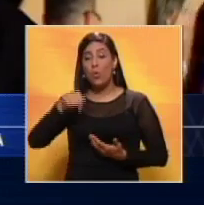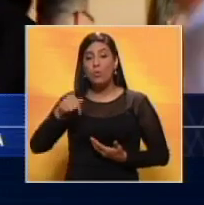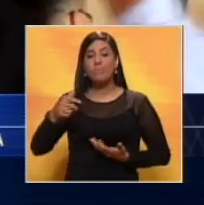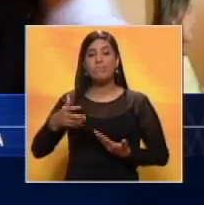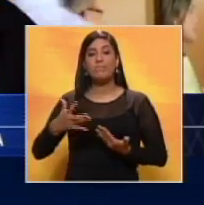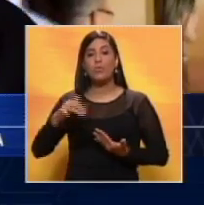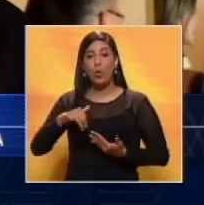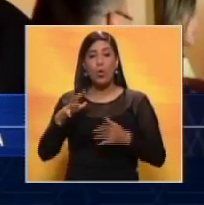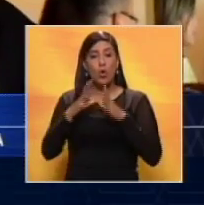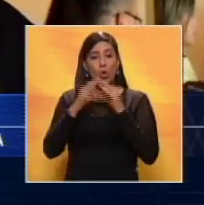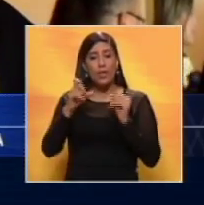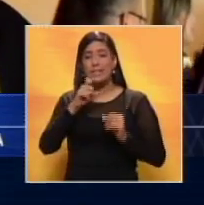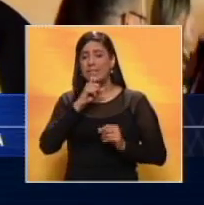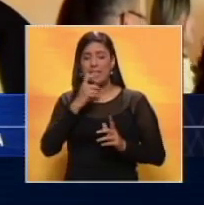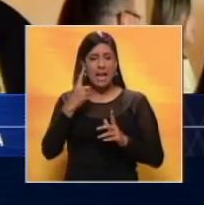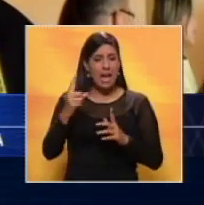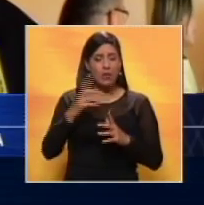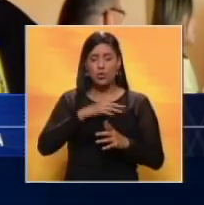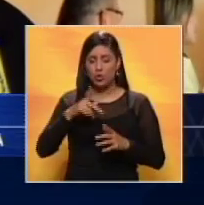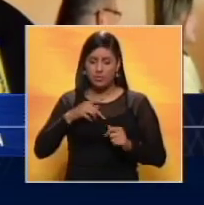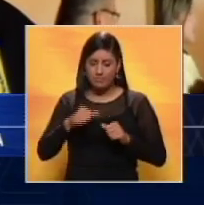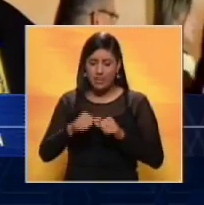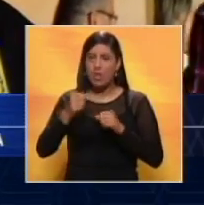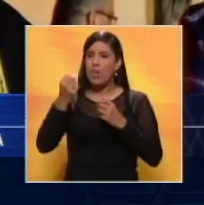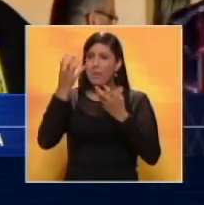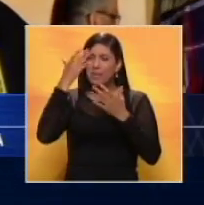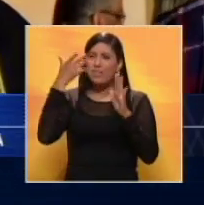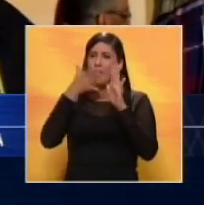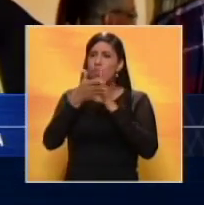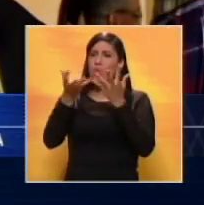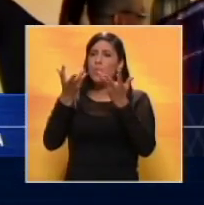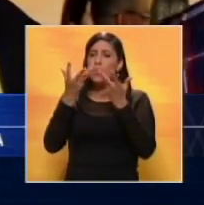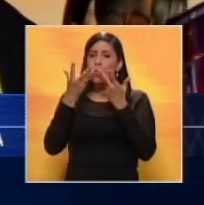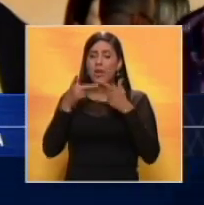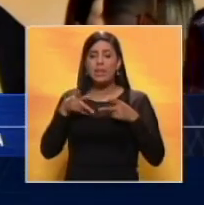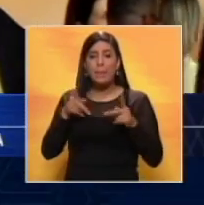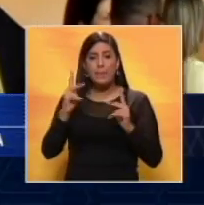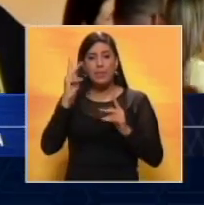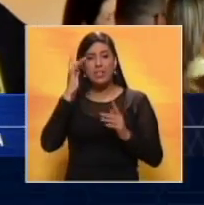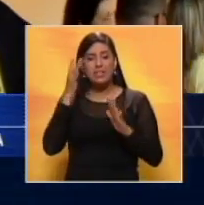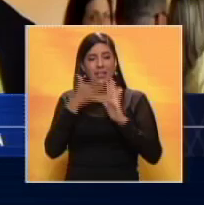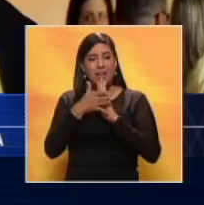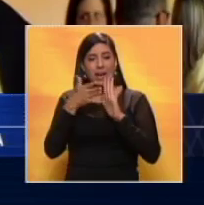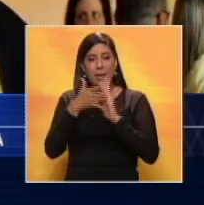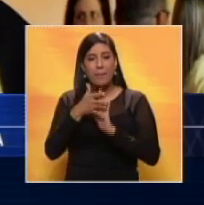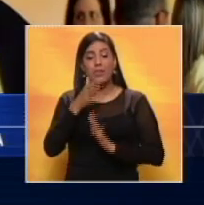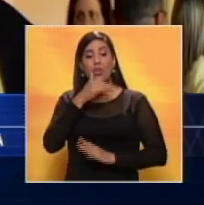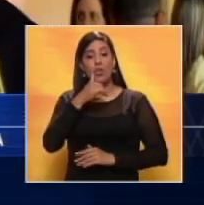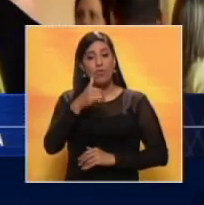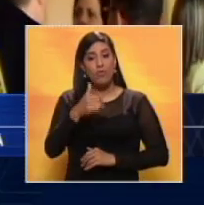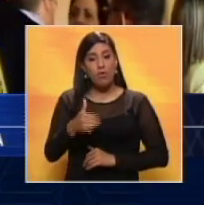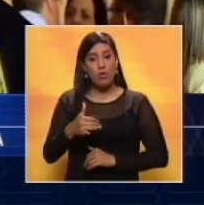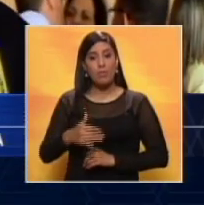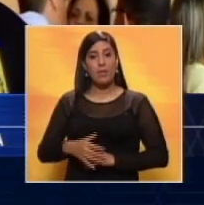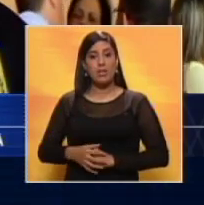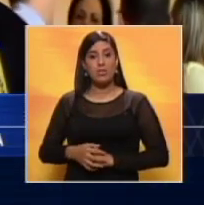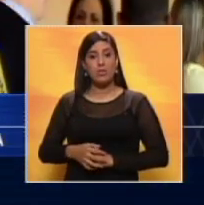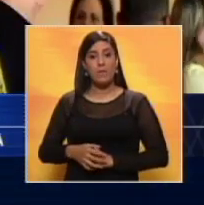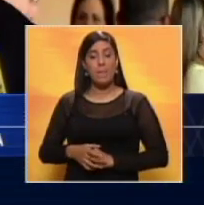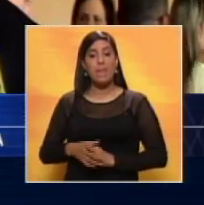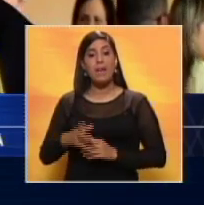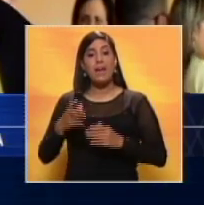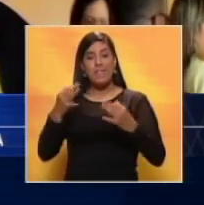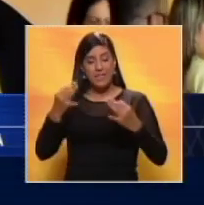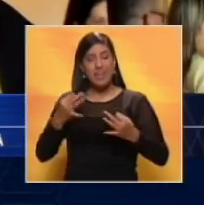hoy con todas las dificultades nos mantienen informados, nos permiten conocer la información